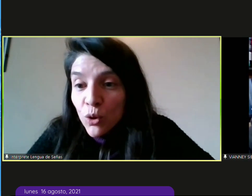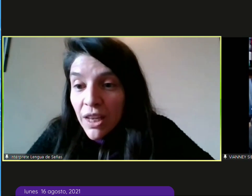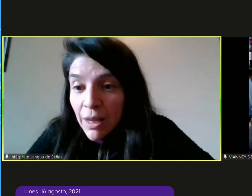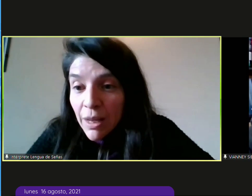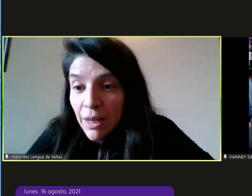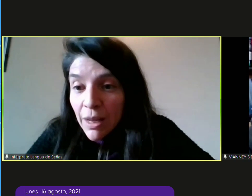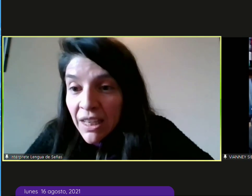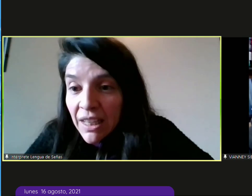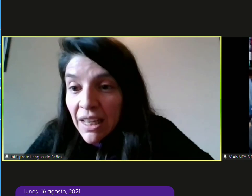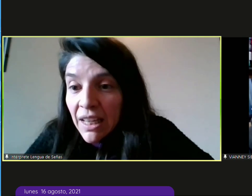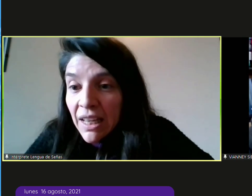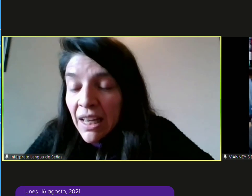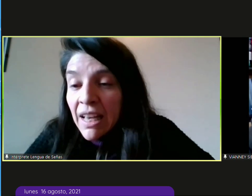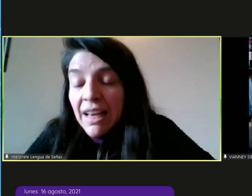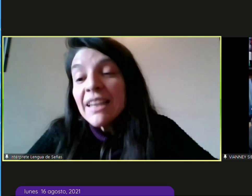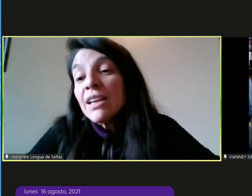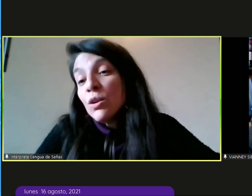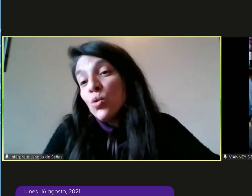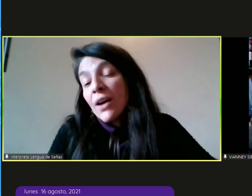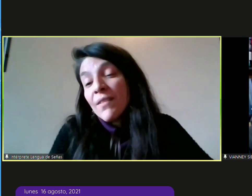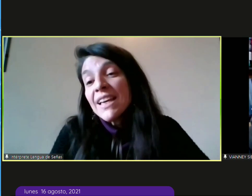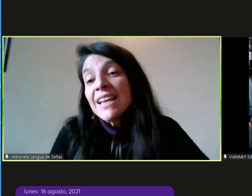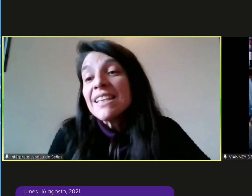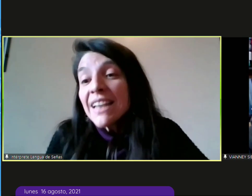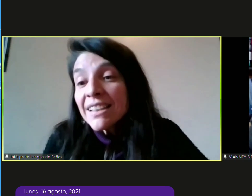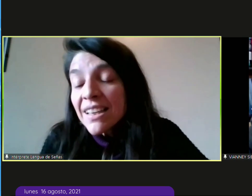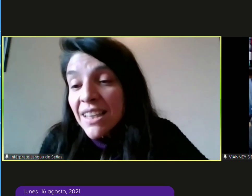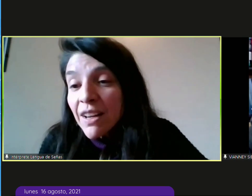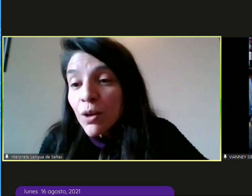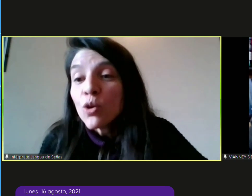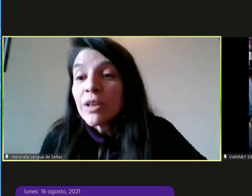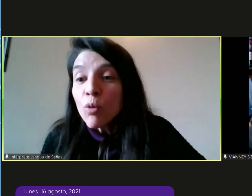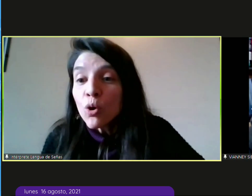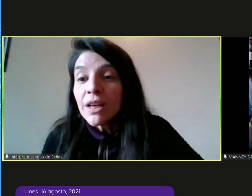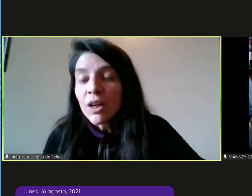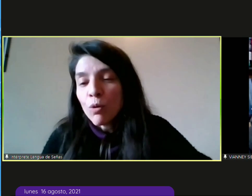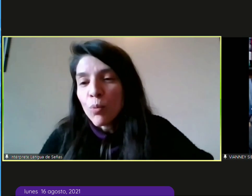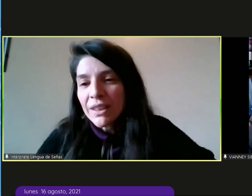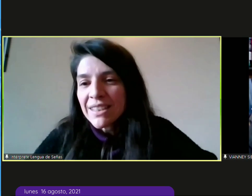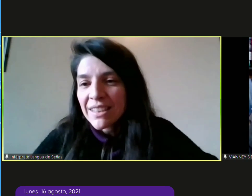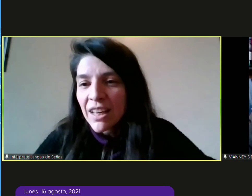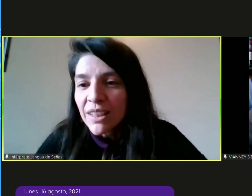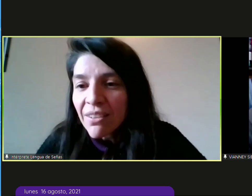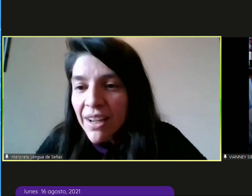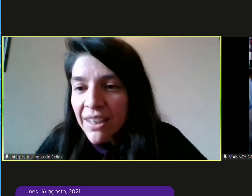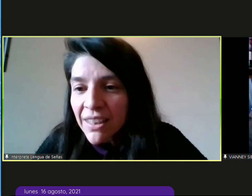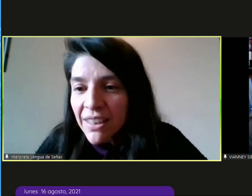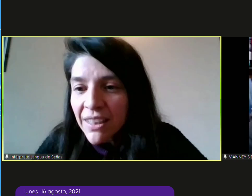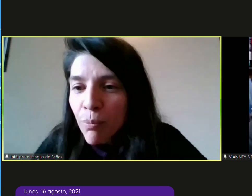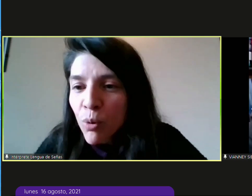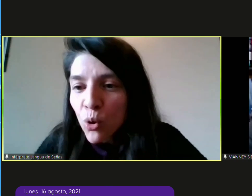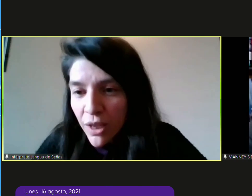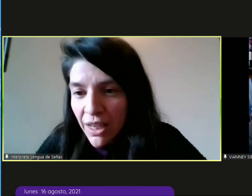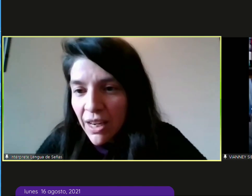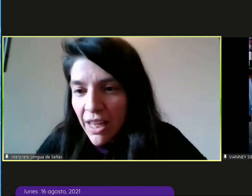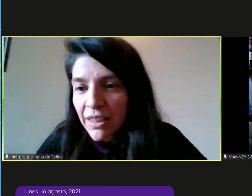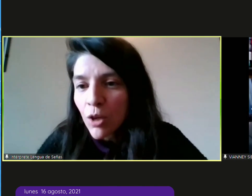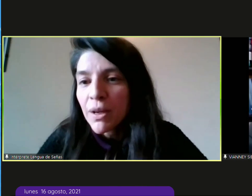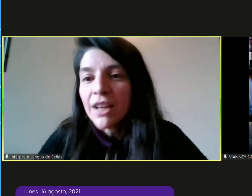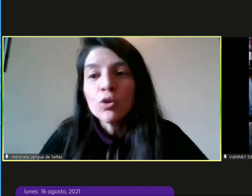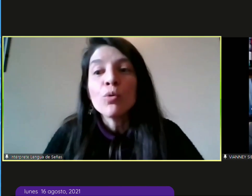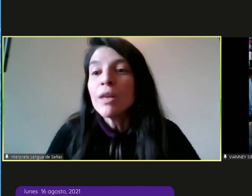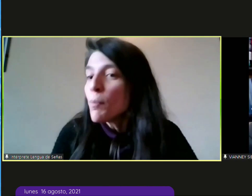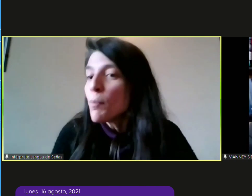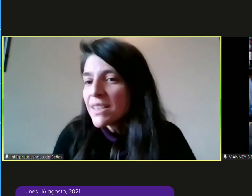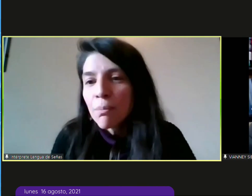que nosotros queremos tener, y a veces es inaccesible, nos encontramos con estas como puertas cerradas, estas barreras, por lo que les